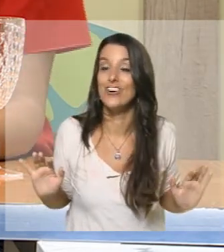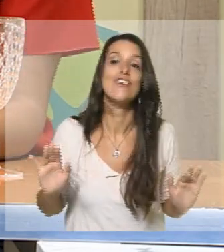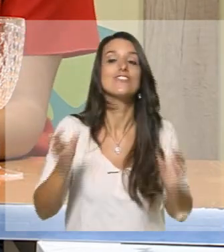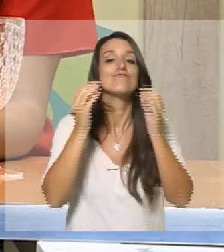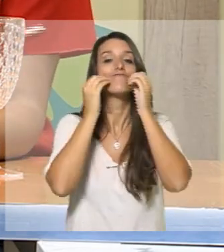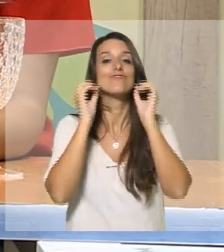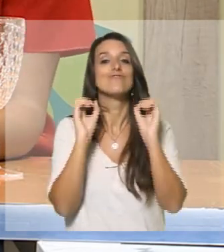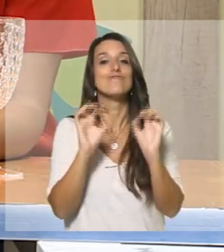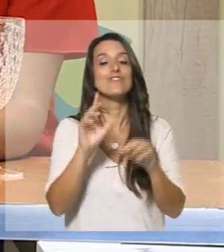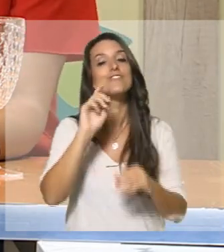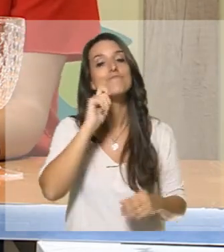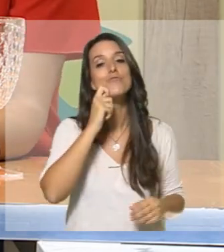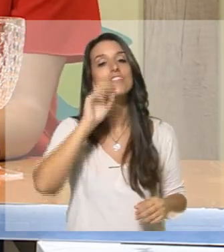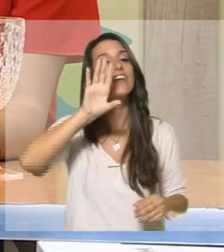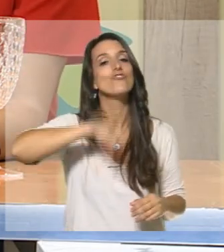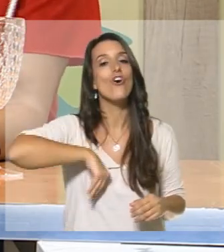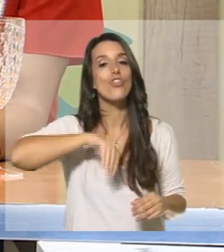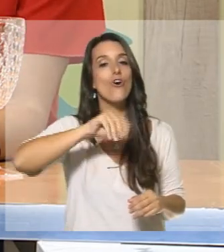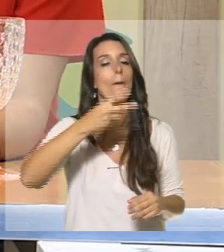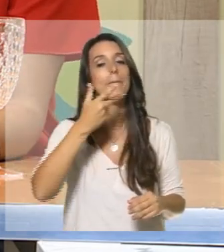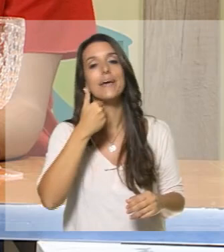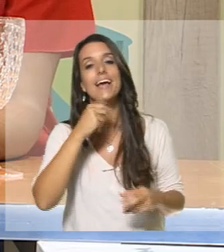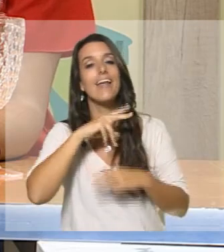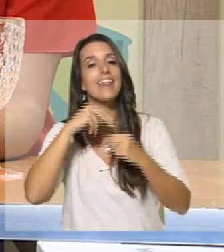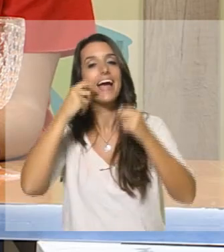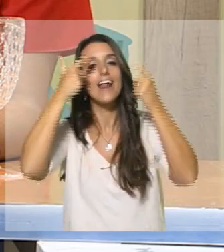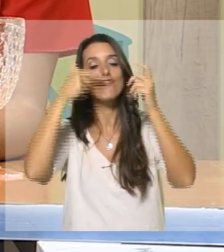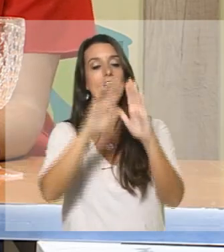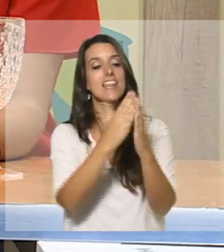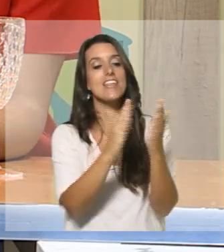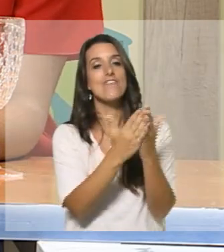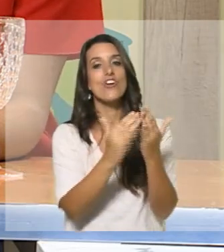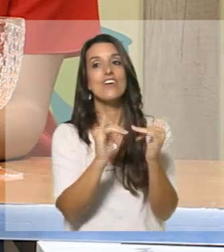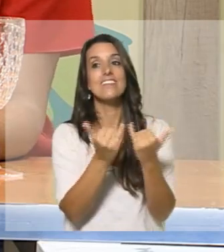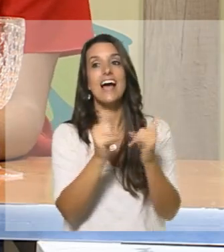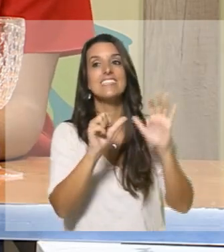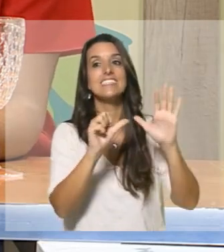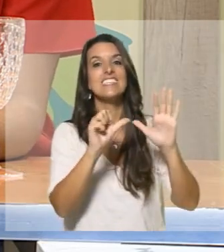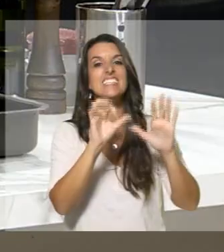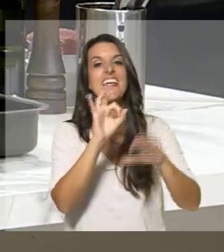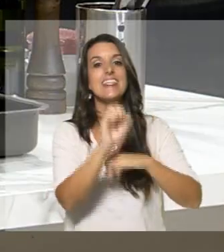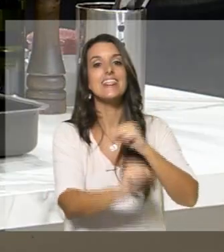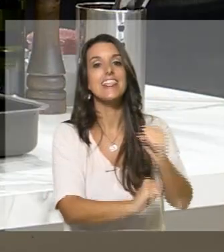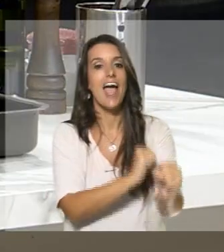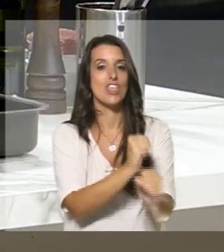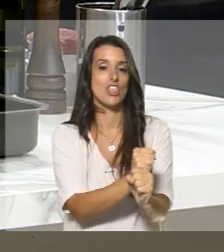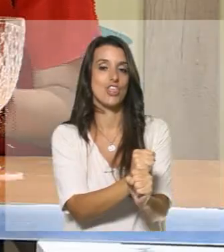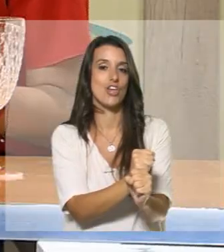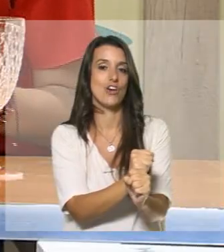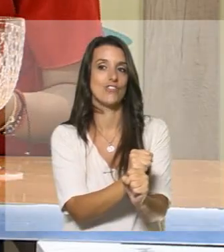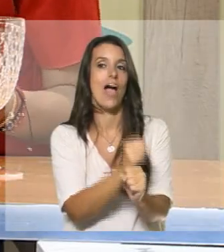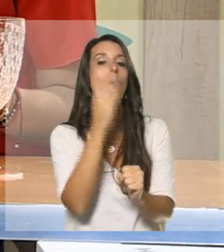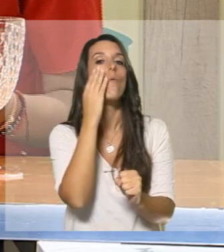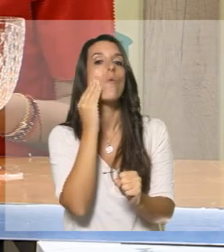beso grande que dice, me gusta todo. Adoro el Crandon, tengo el libro hace 60 años. ¡Qué divina! La Abu